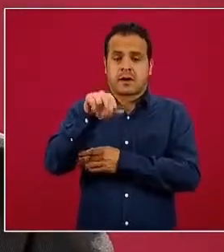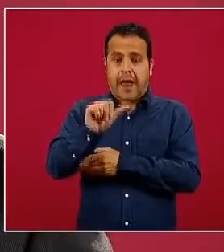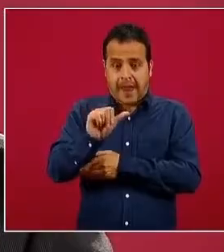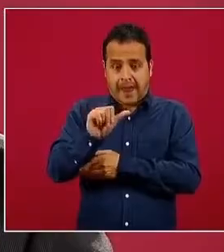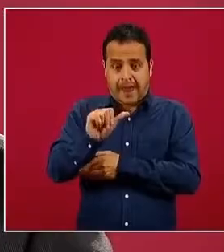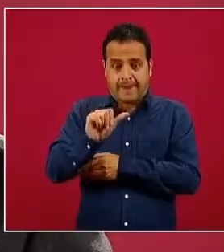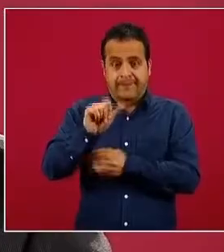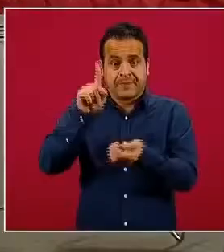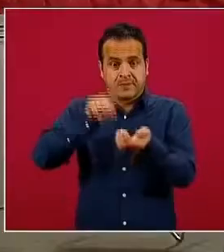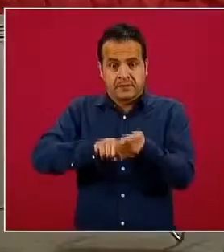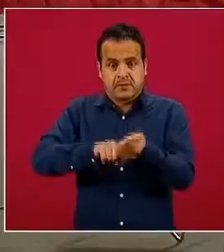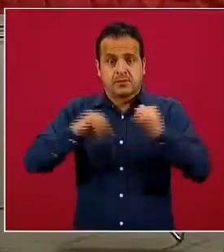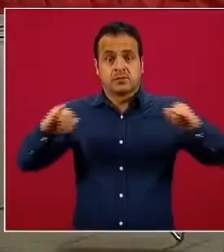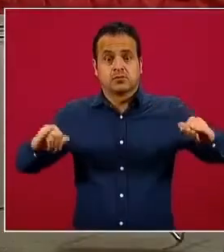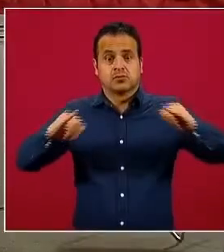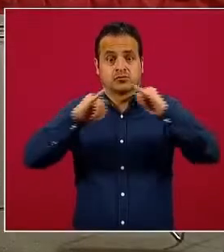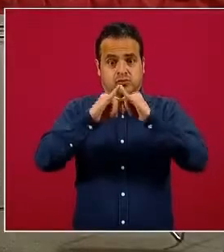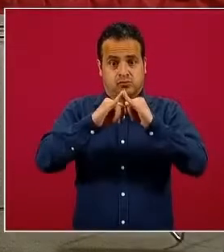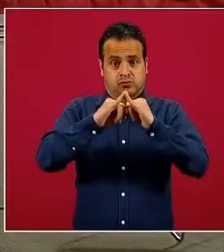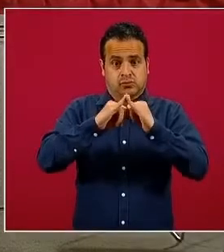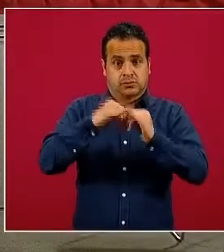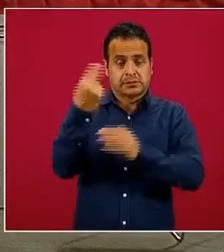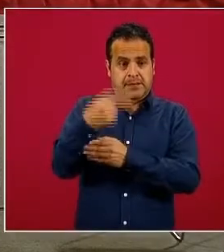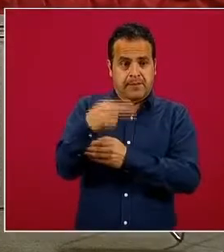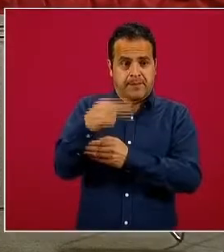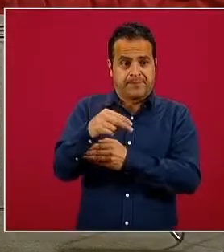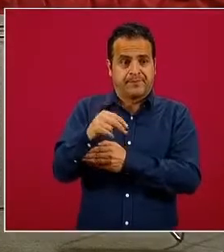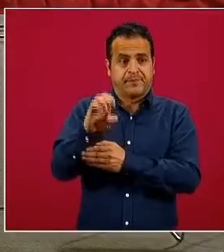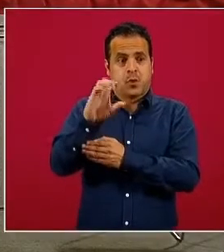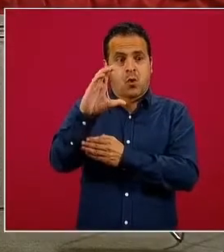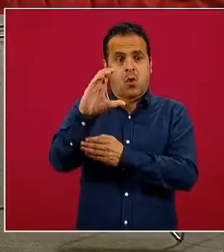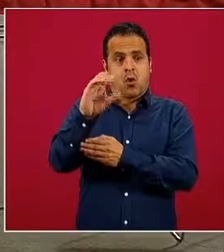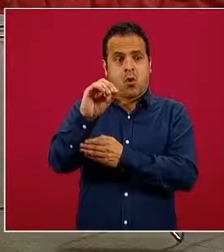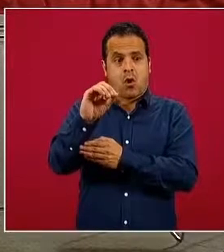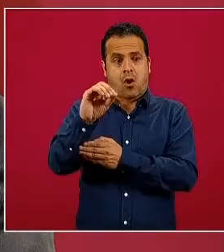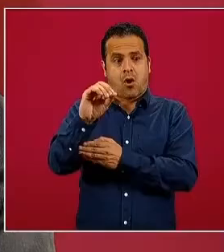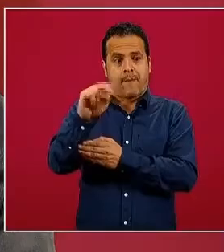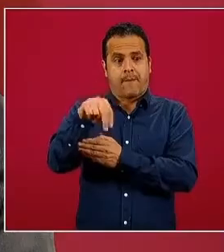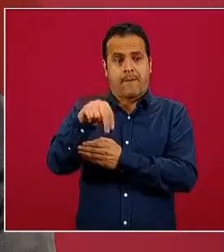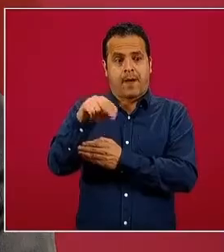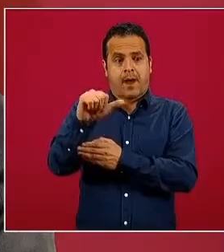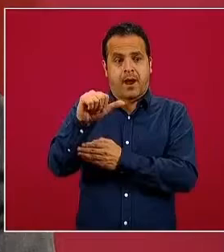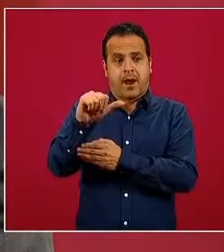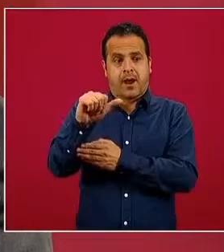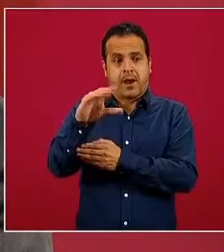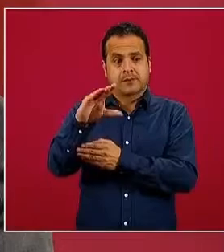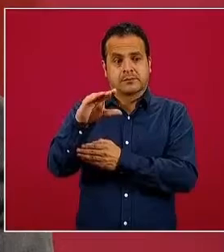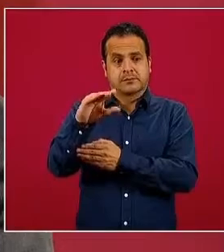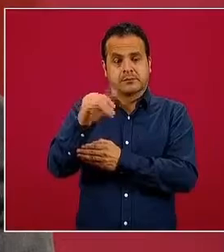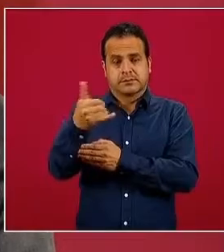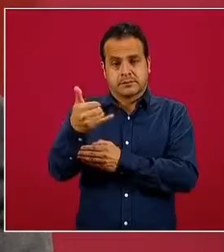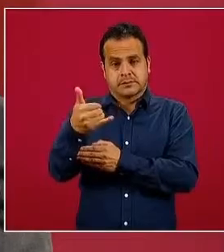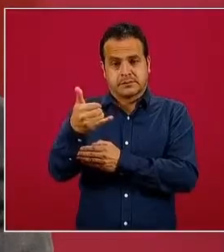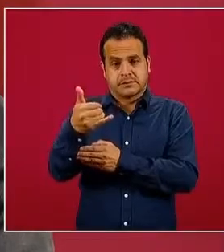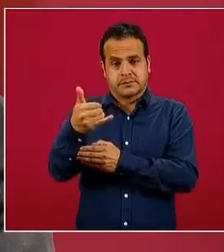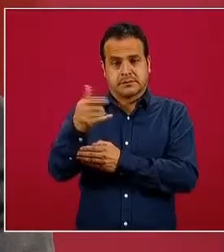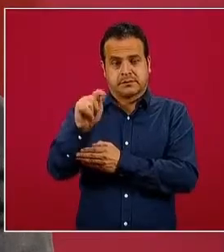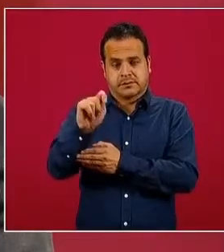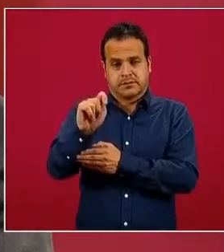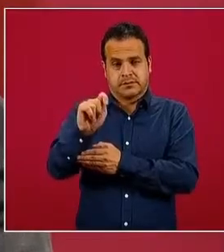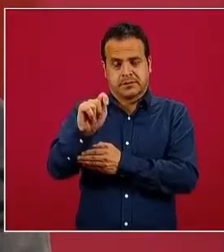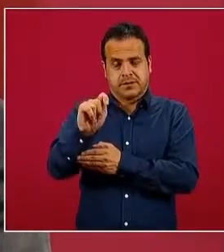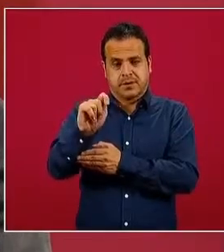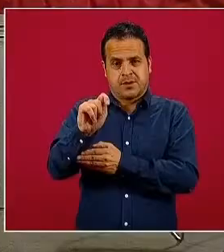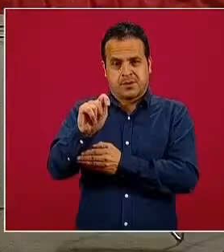a la comunidad académica de las instituciones públicas de educación e investigación, como la Universidad Nacional Autónoma